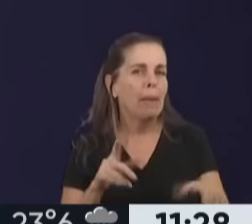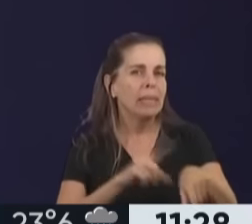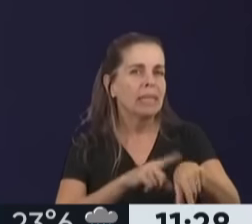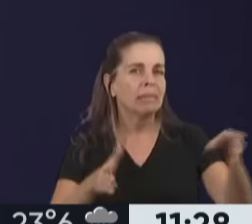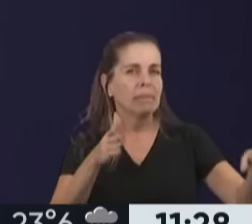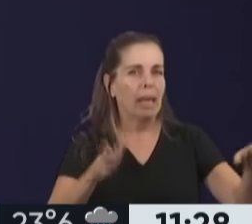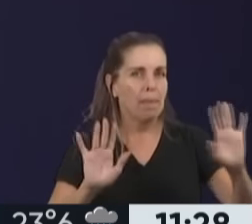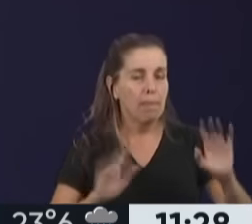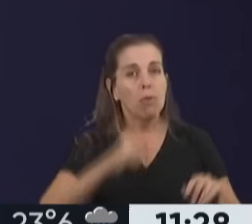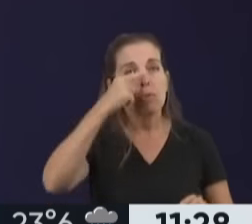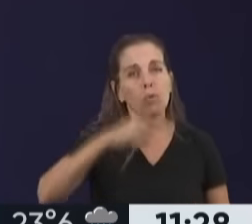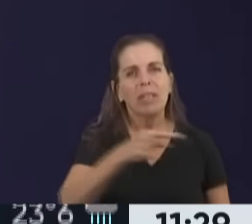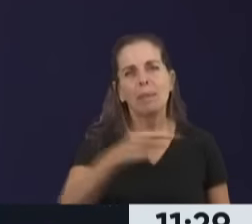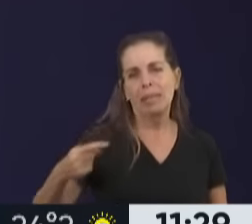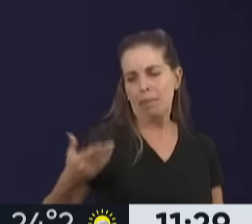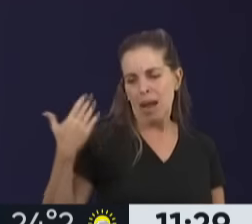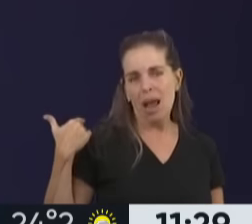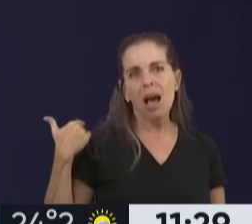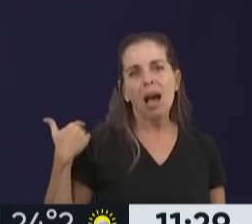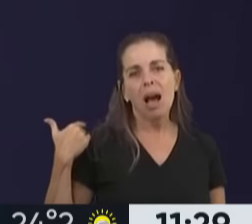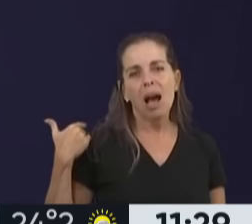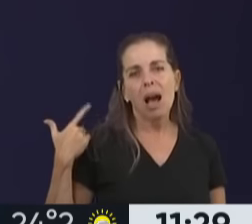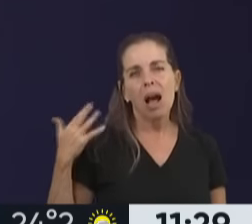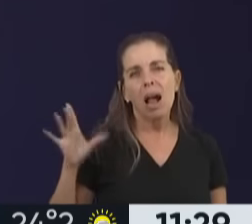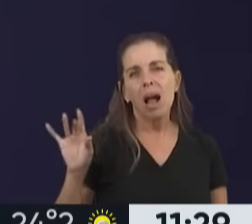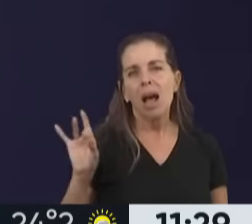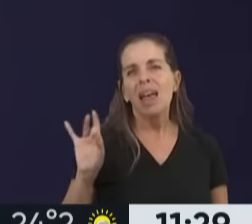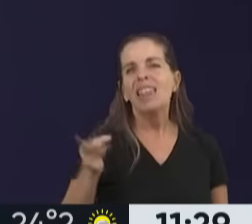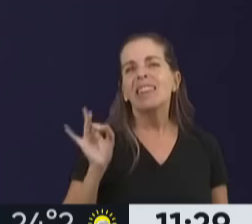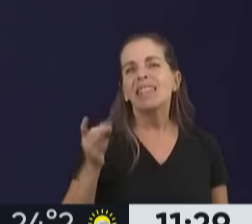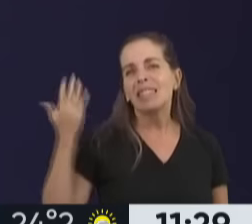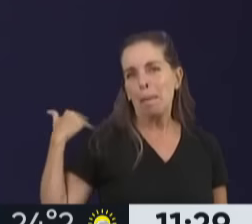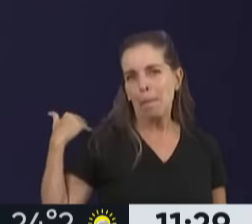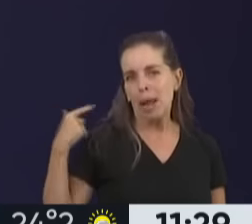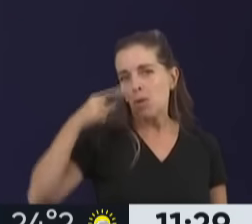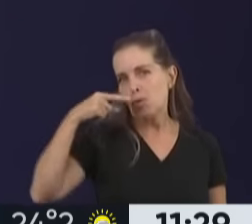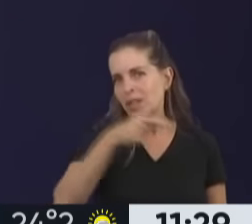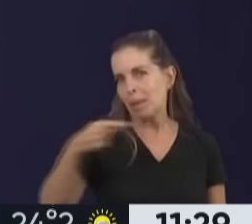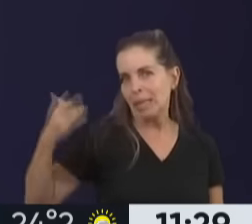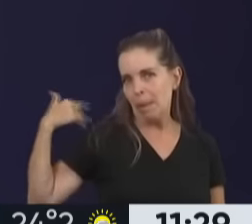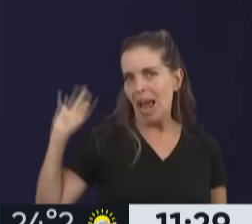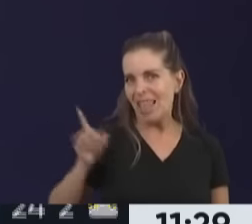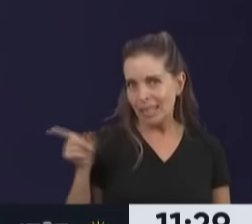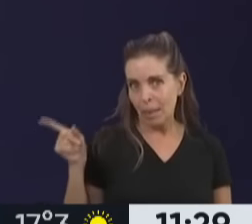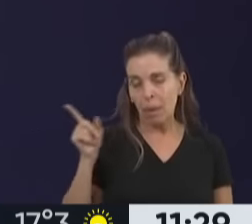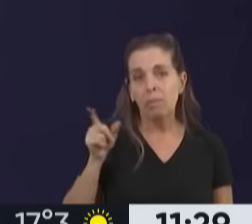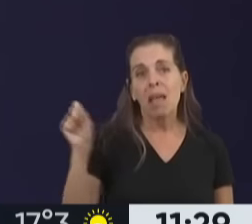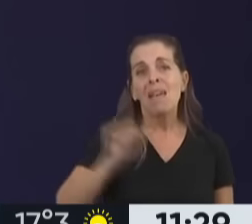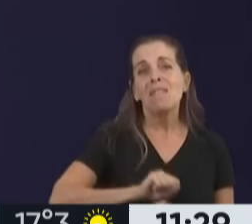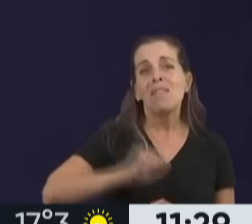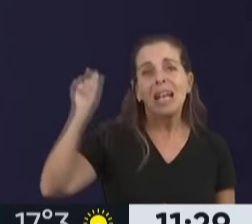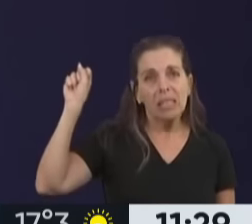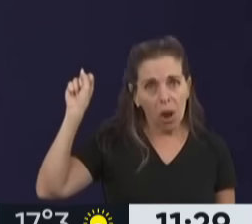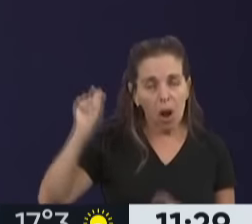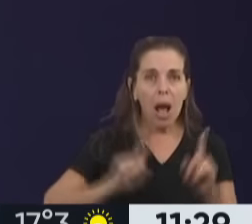pasó la última semana de diciembre donde la inflación algunos precios